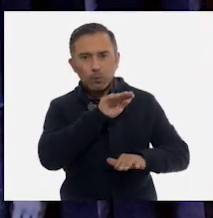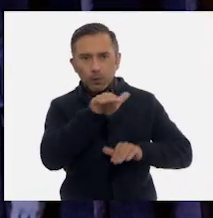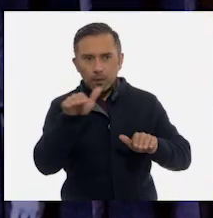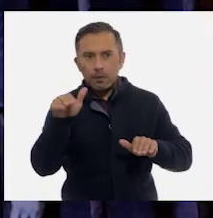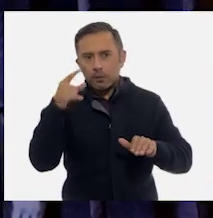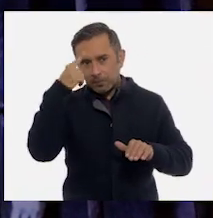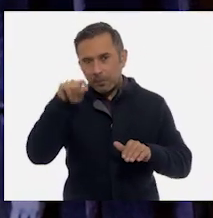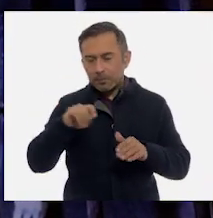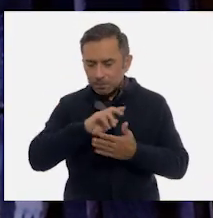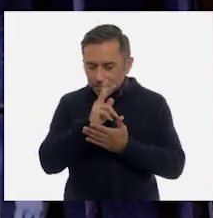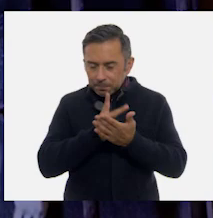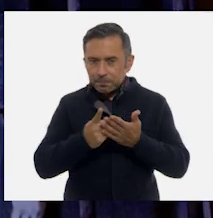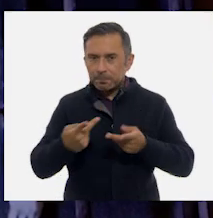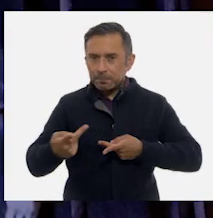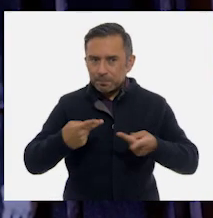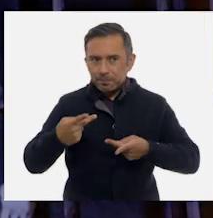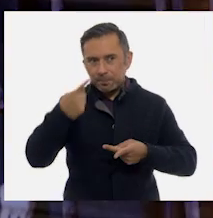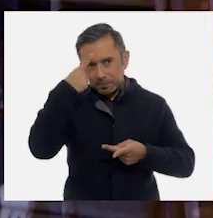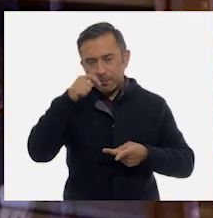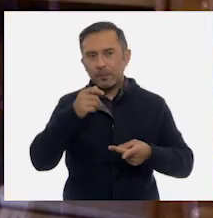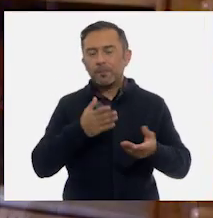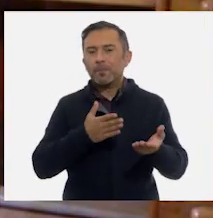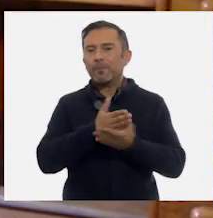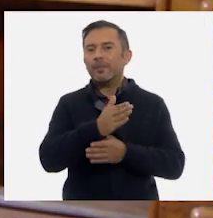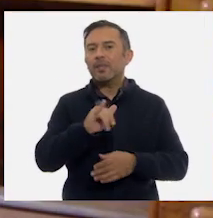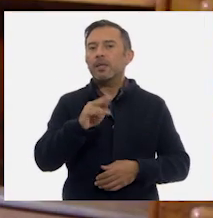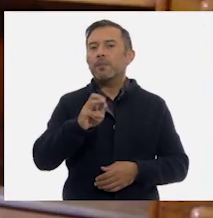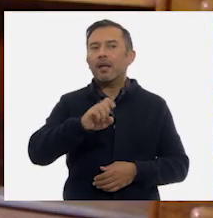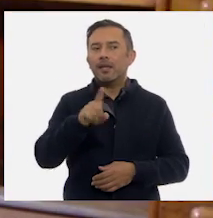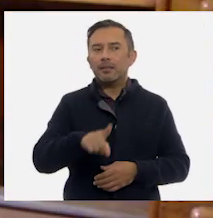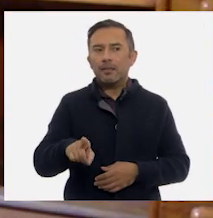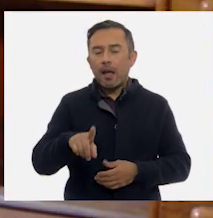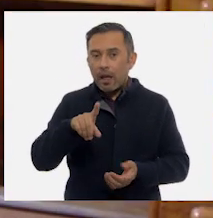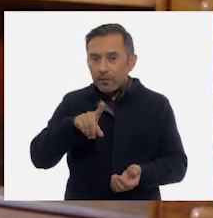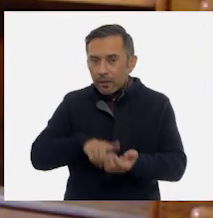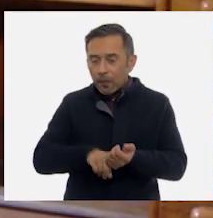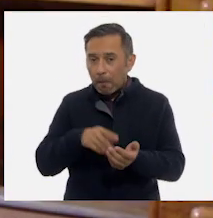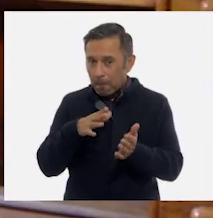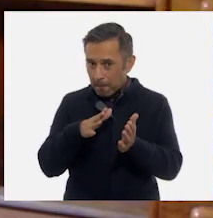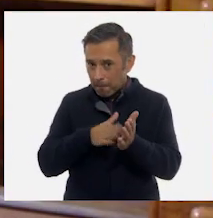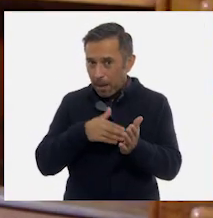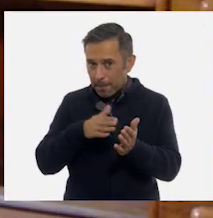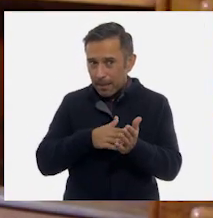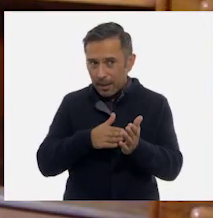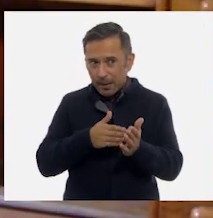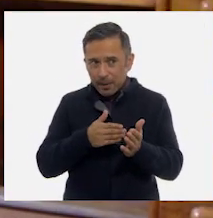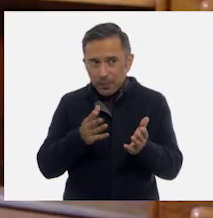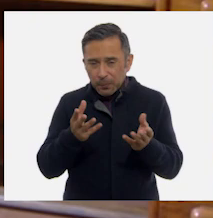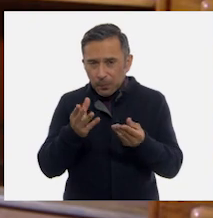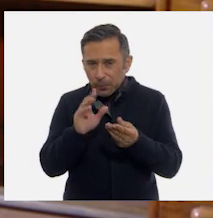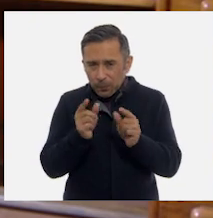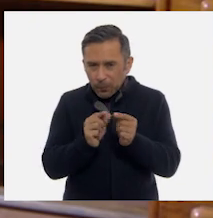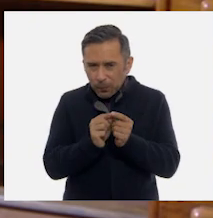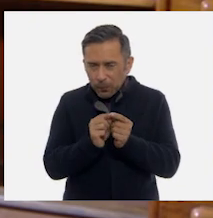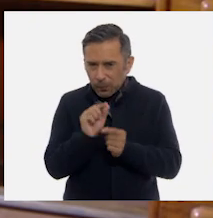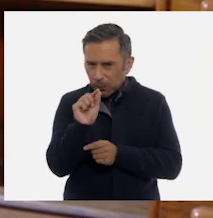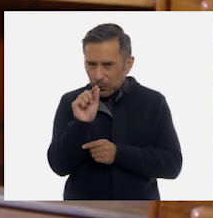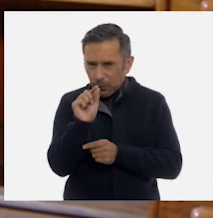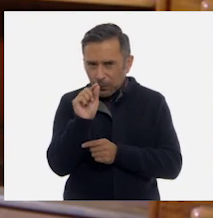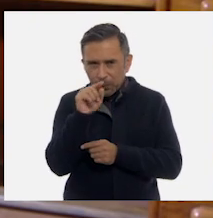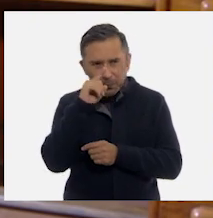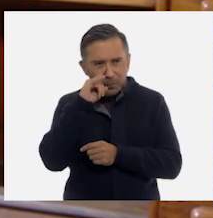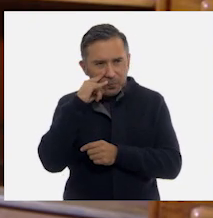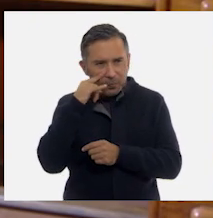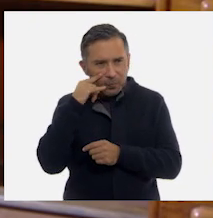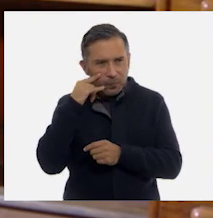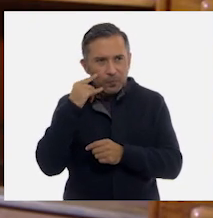para atacar Viescas, Palomas y Jiménez. Metían un papelito por debajo había una hendidura muy pequeñita